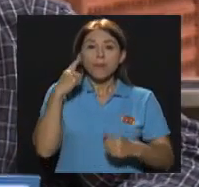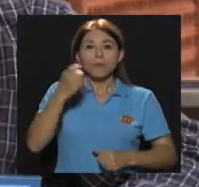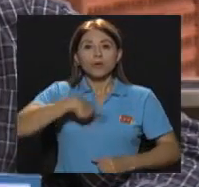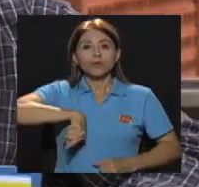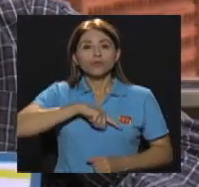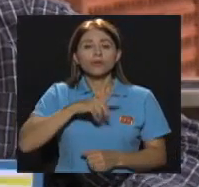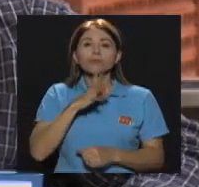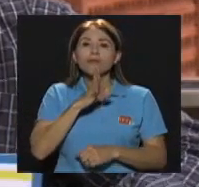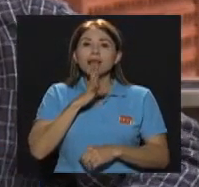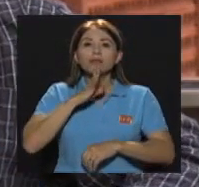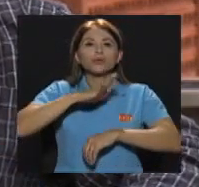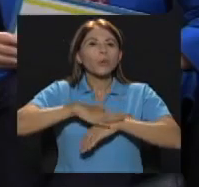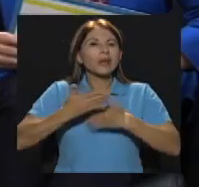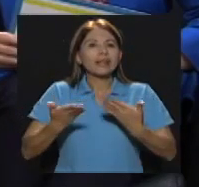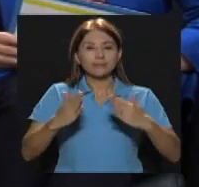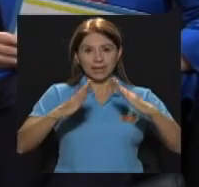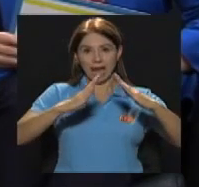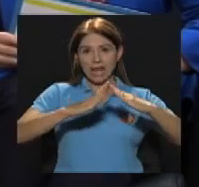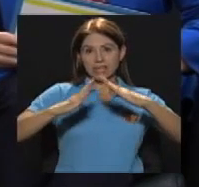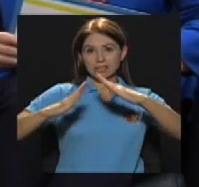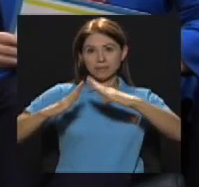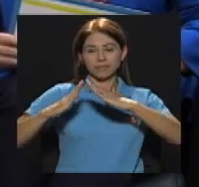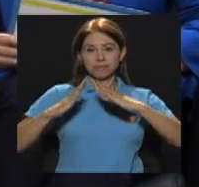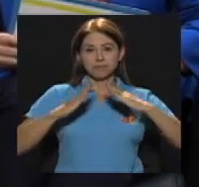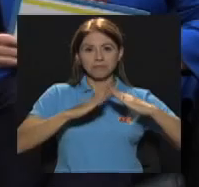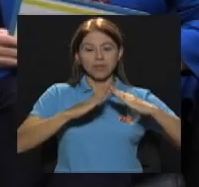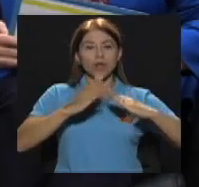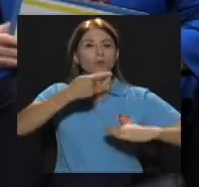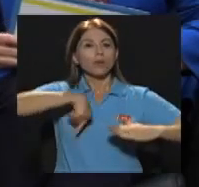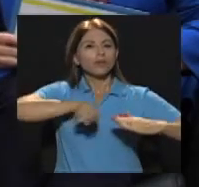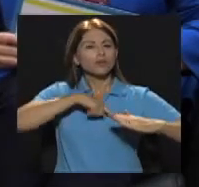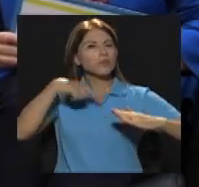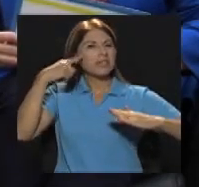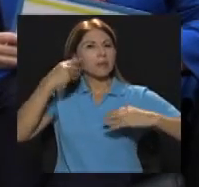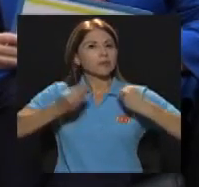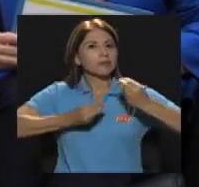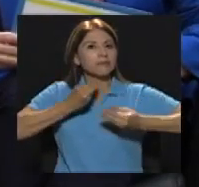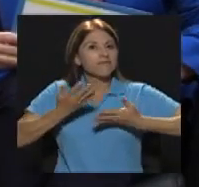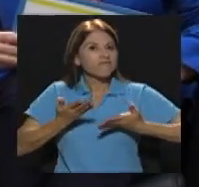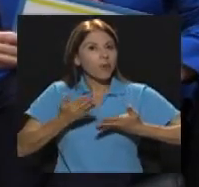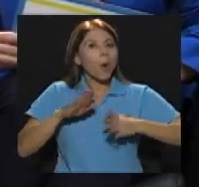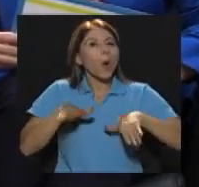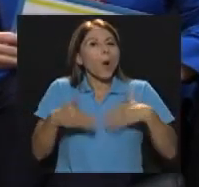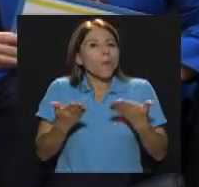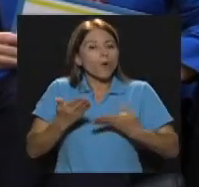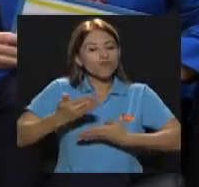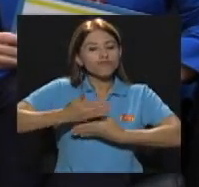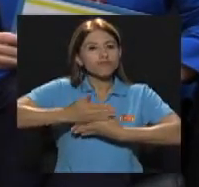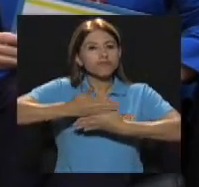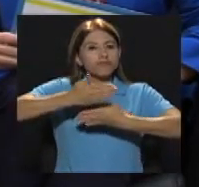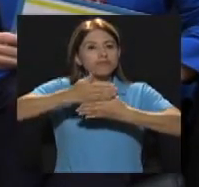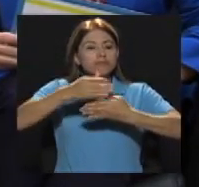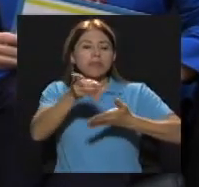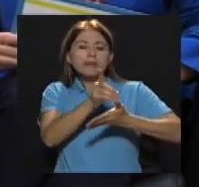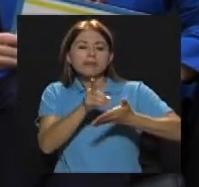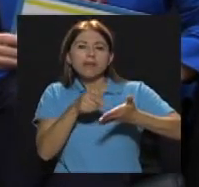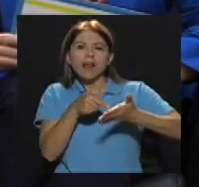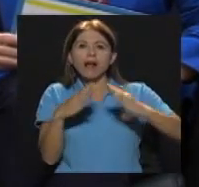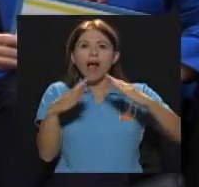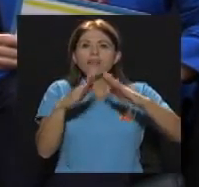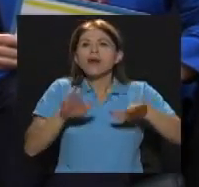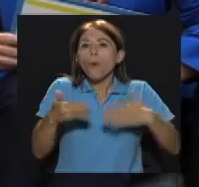de las casas. Sí. Cuando pensamos en cómo sería nuestra casa ideal, cómo construir nuestra casa, pues nos